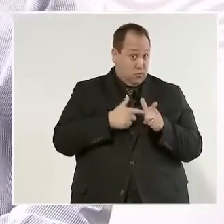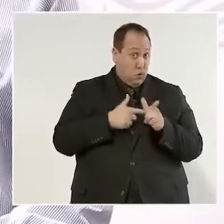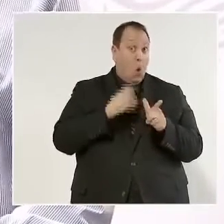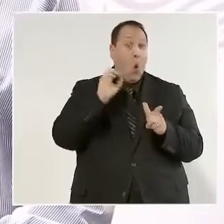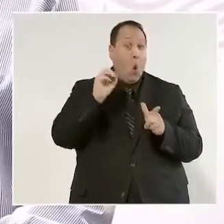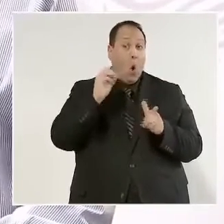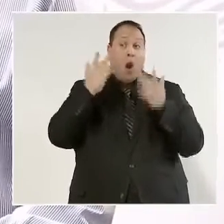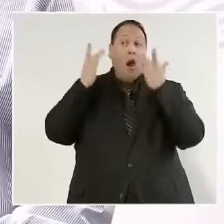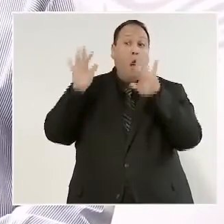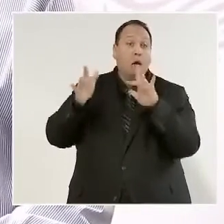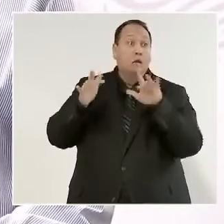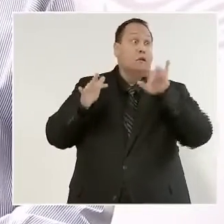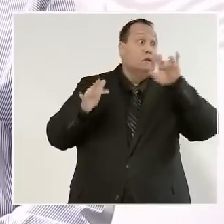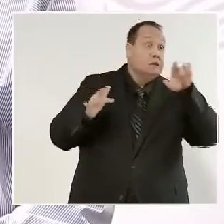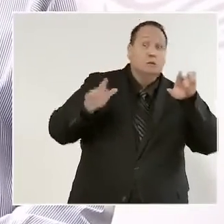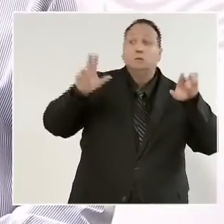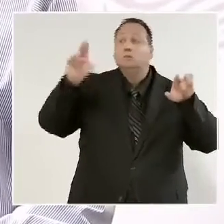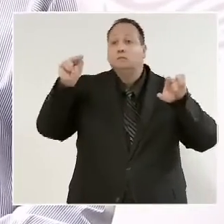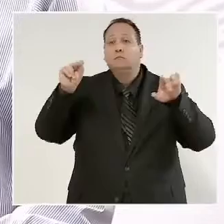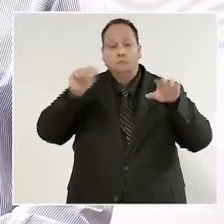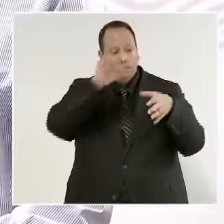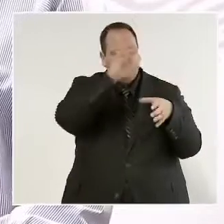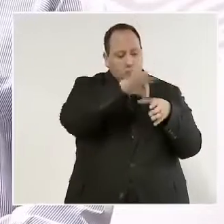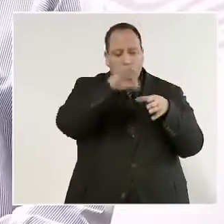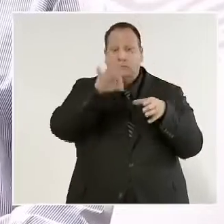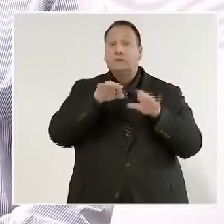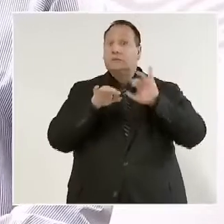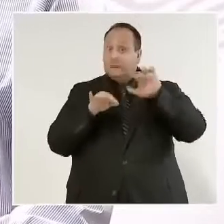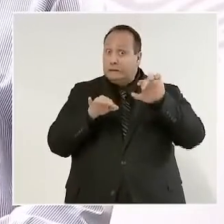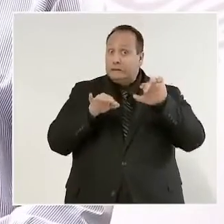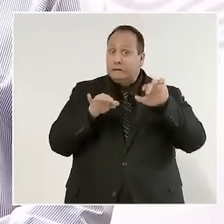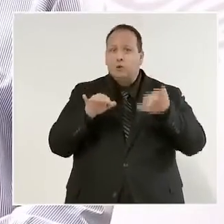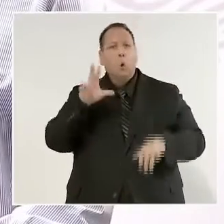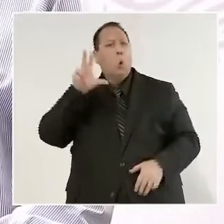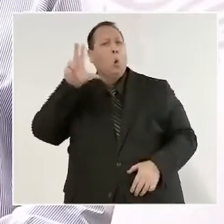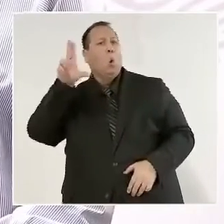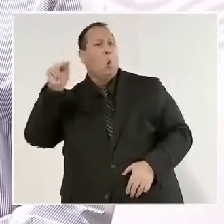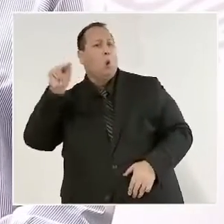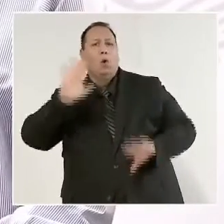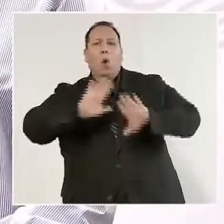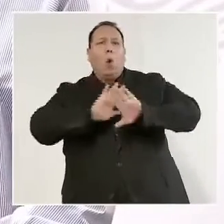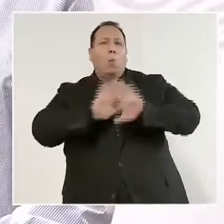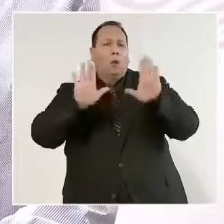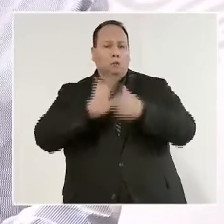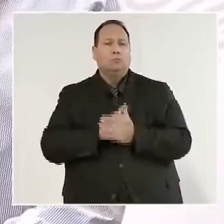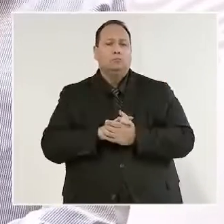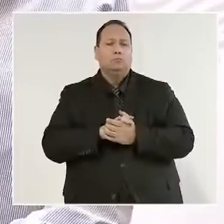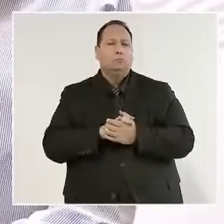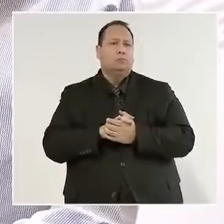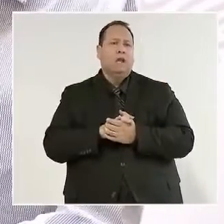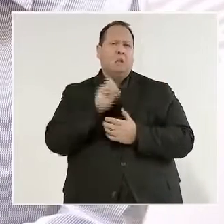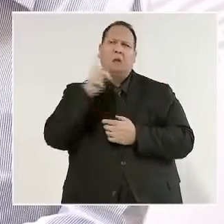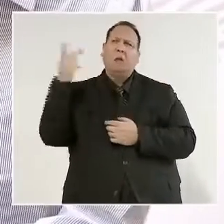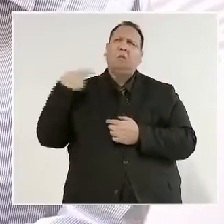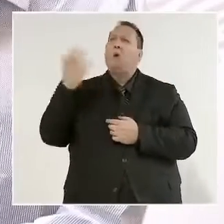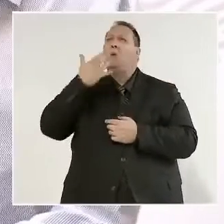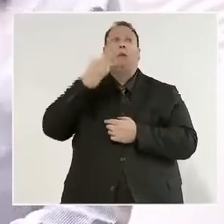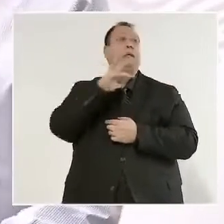que renuncie? ¿Es sí o no? Como dirían mis